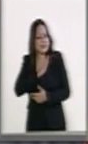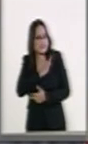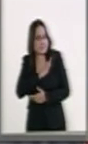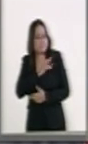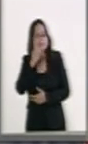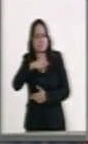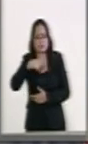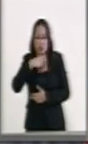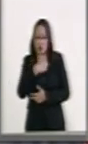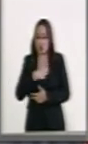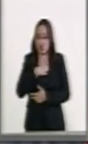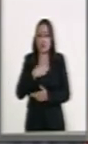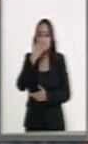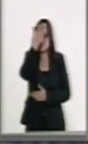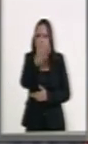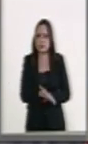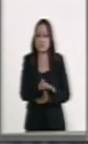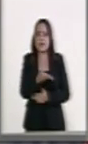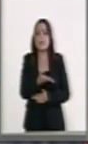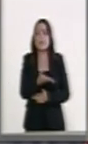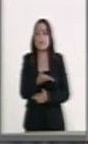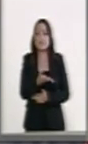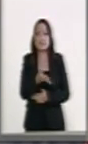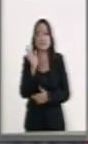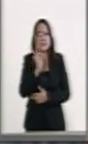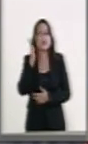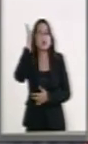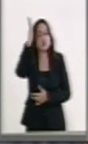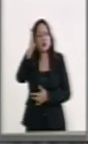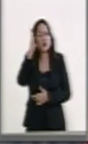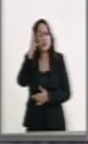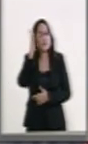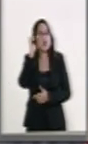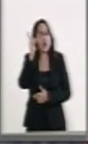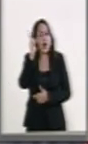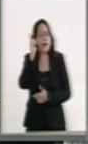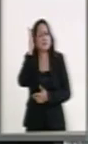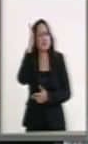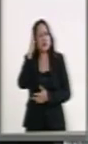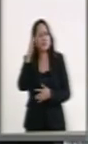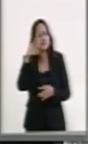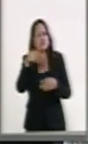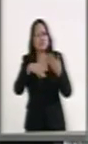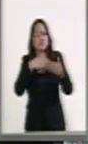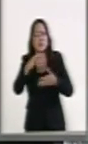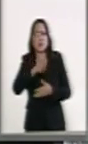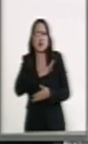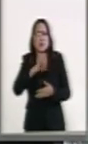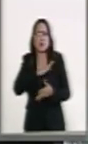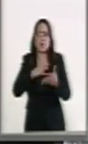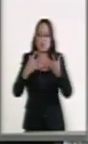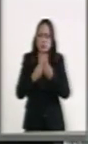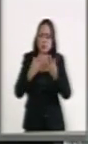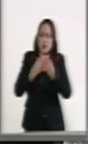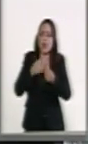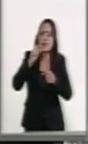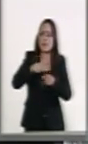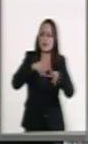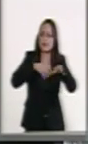congratulo de que usted, en un futuro muy pronto, muy cercano, pueda seguir